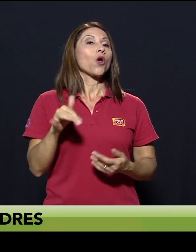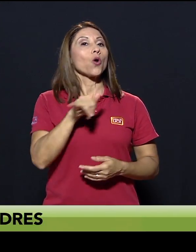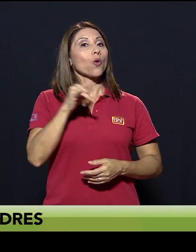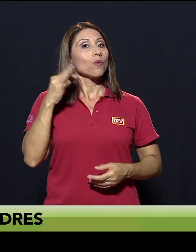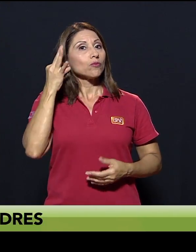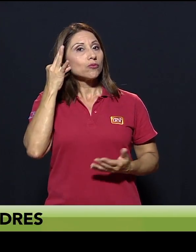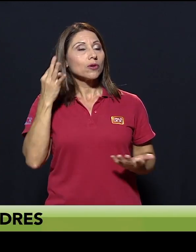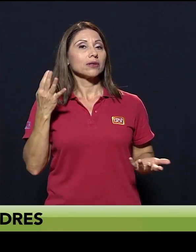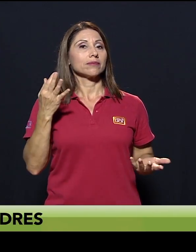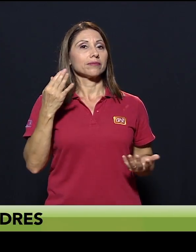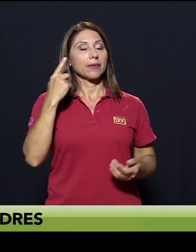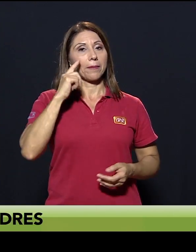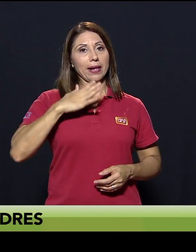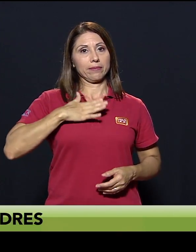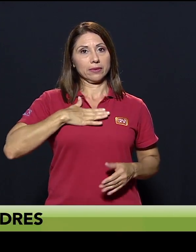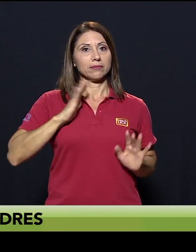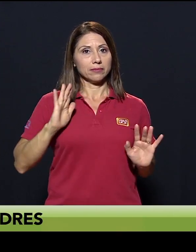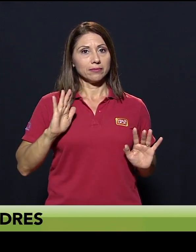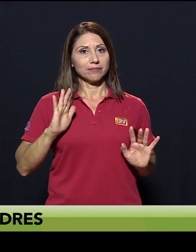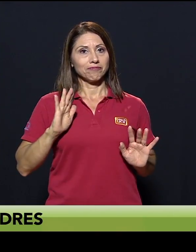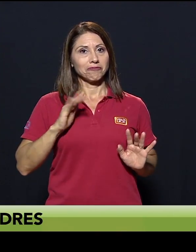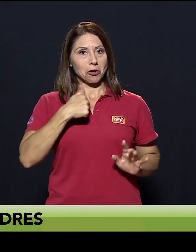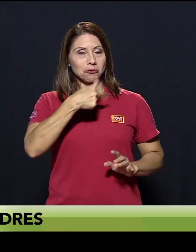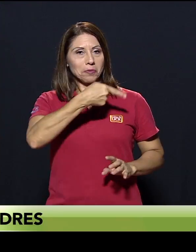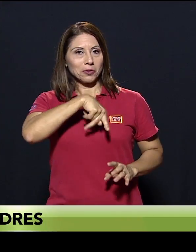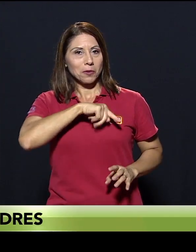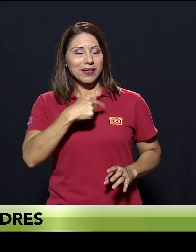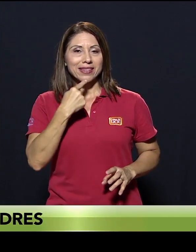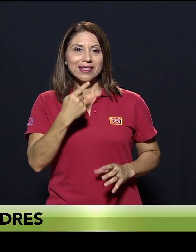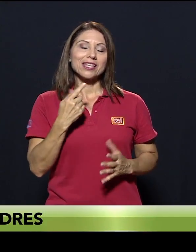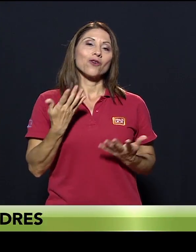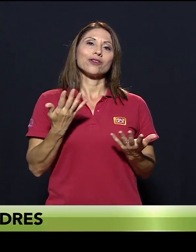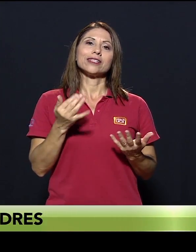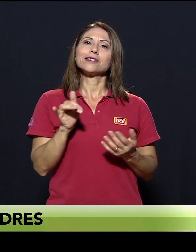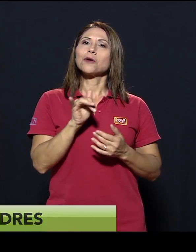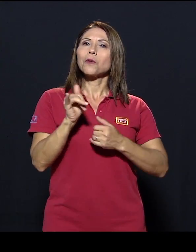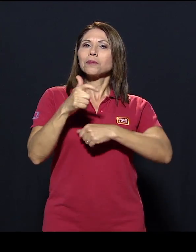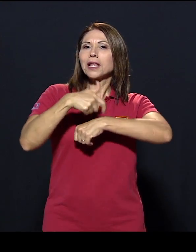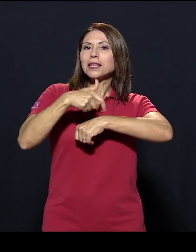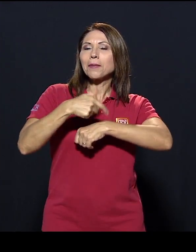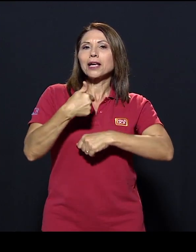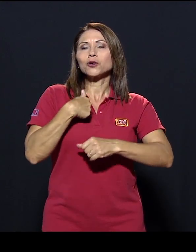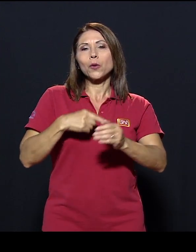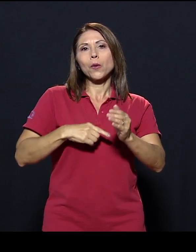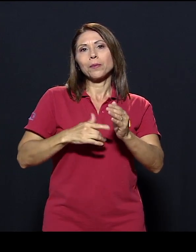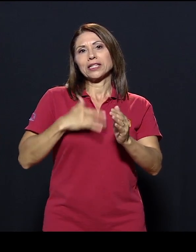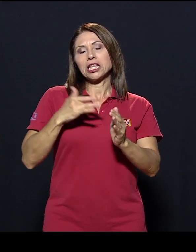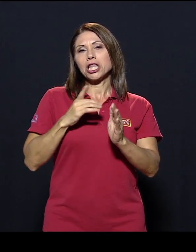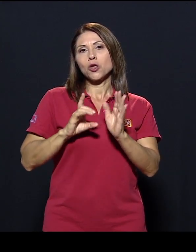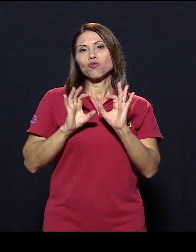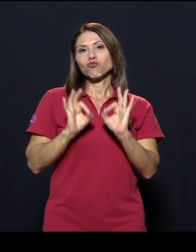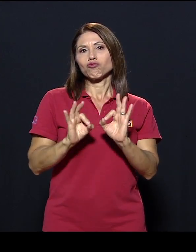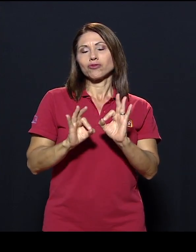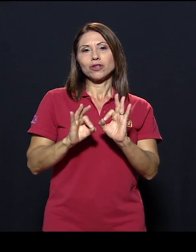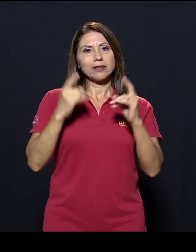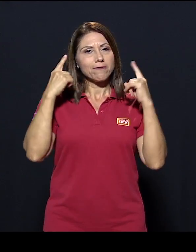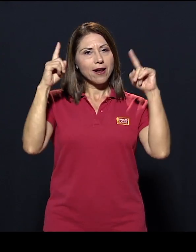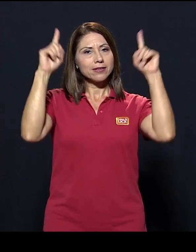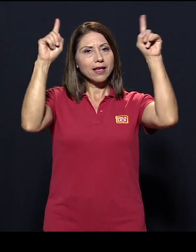que como mujer, para mí, a título personal, es como la etapa donde más me he sentido